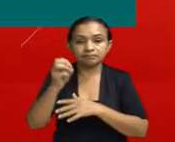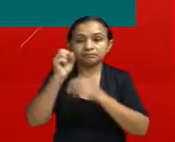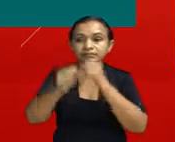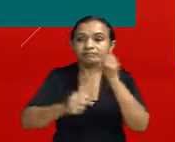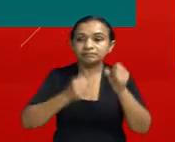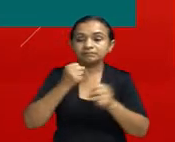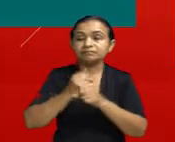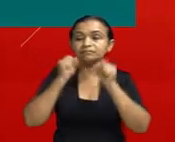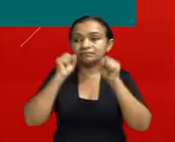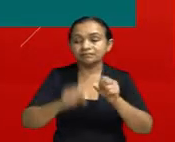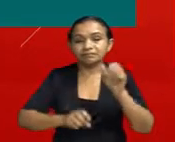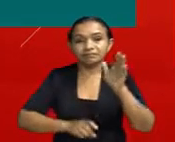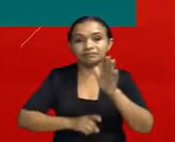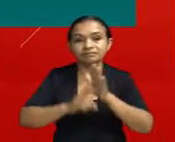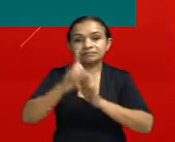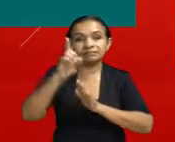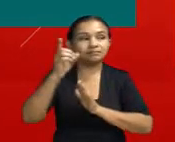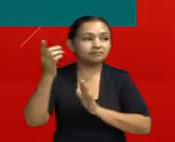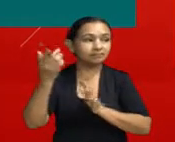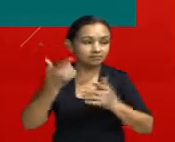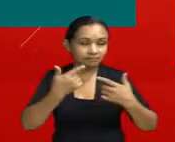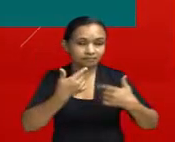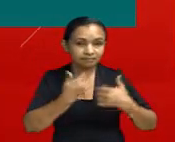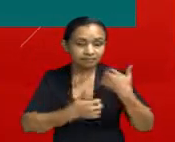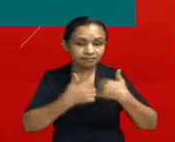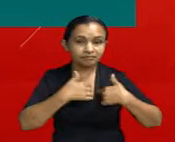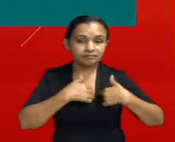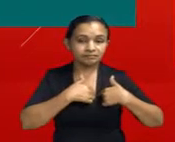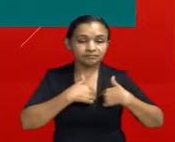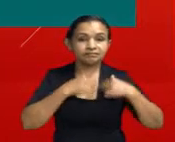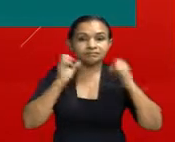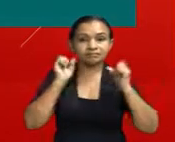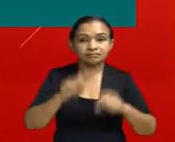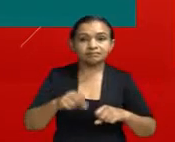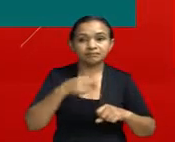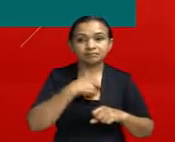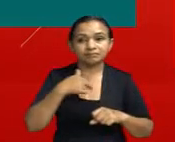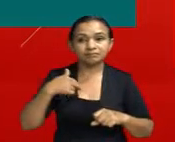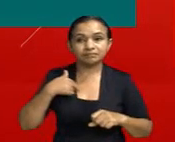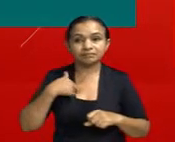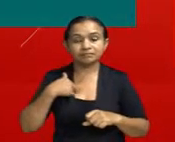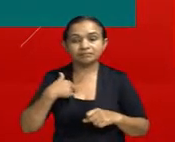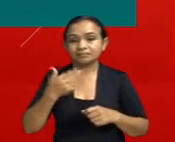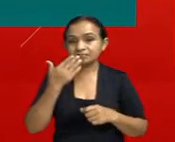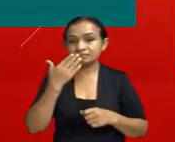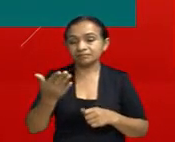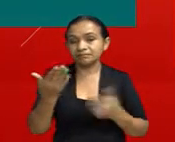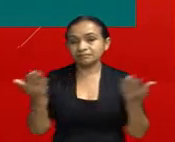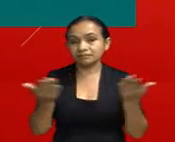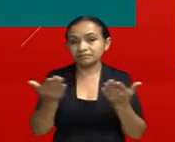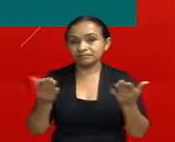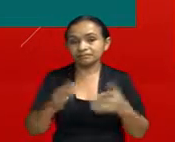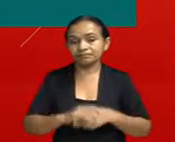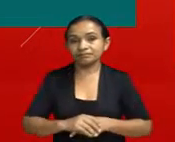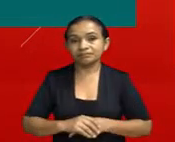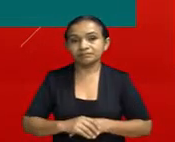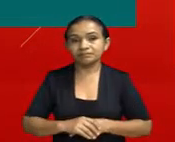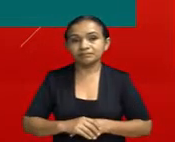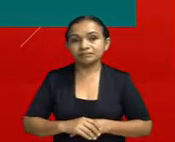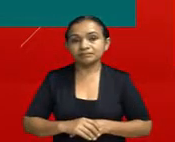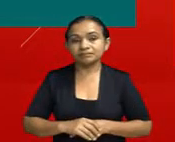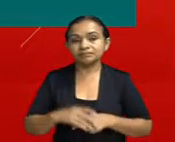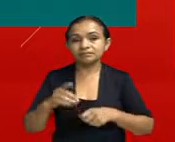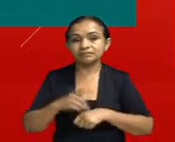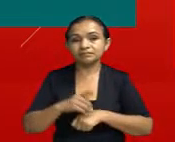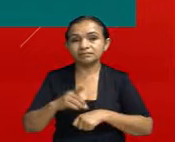estar desarrollando angina de pecho y el preludio pues para un proceso obstructivo ya severo como un infarto.